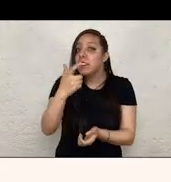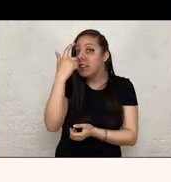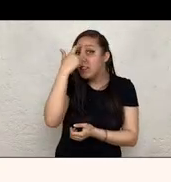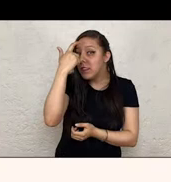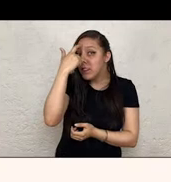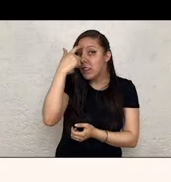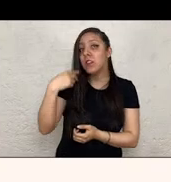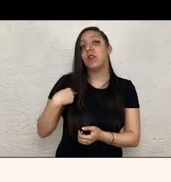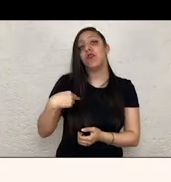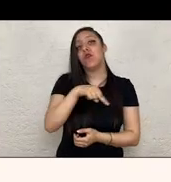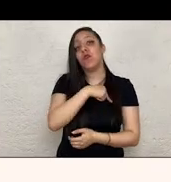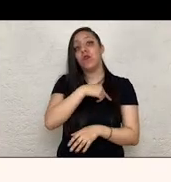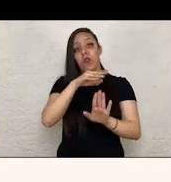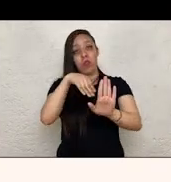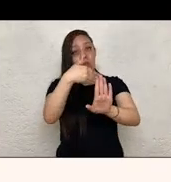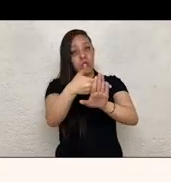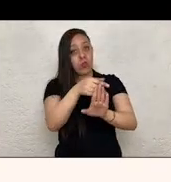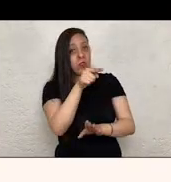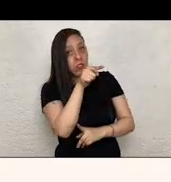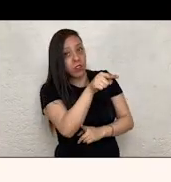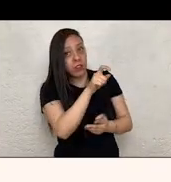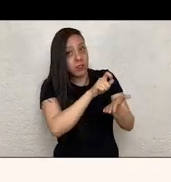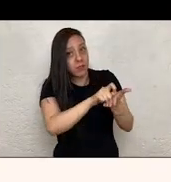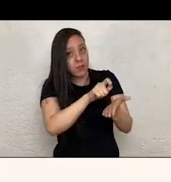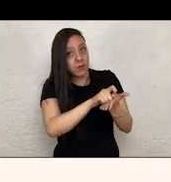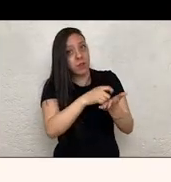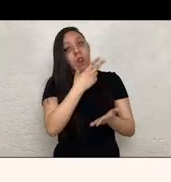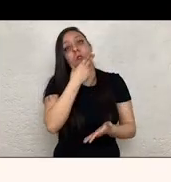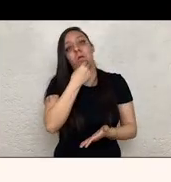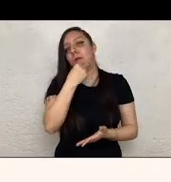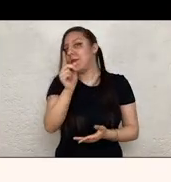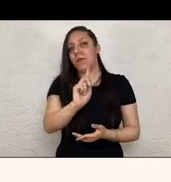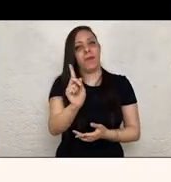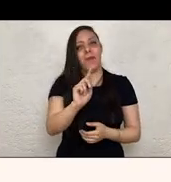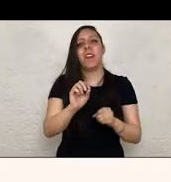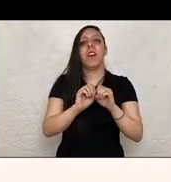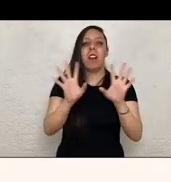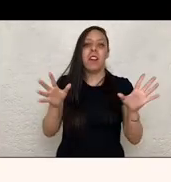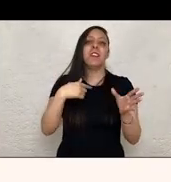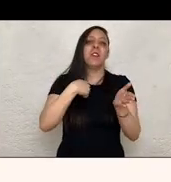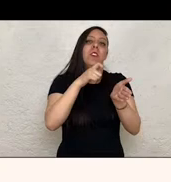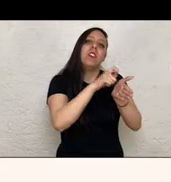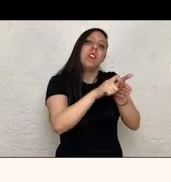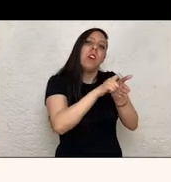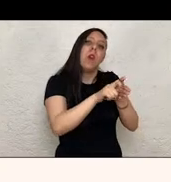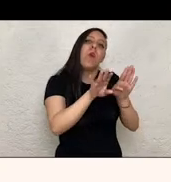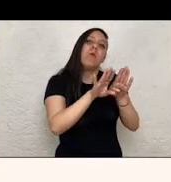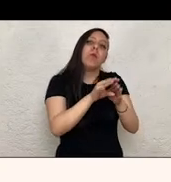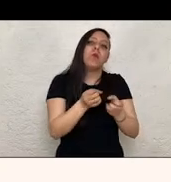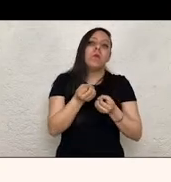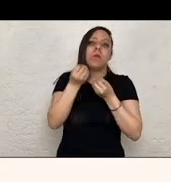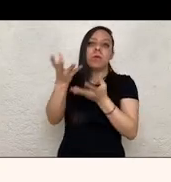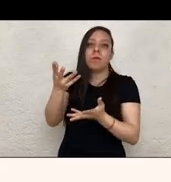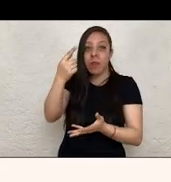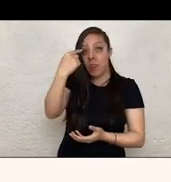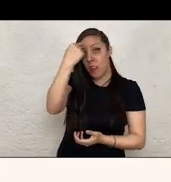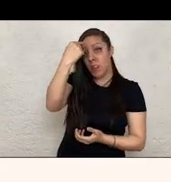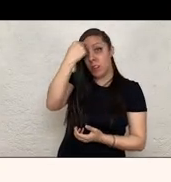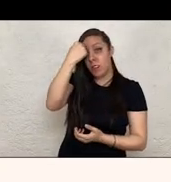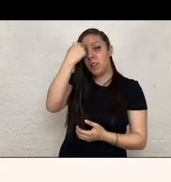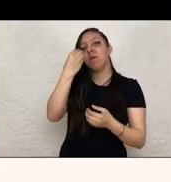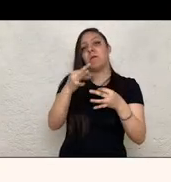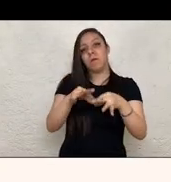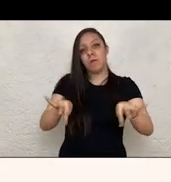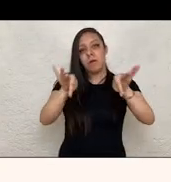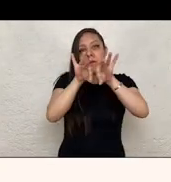nuestras mentes. Entonces, yo no echo la culpa a él, pero claro que su contribución al discurso ha